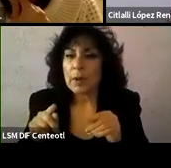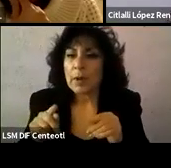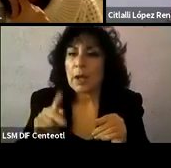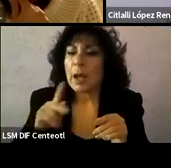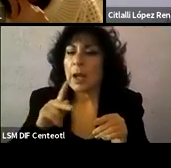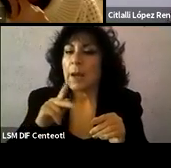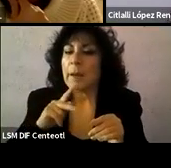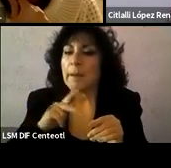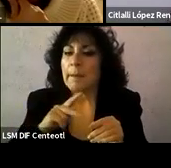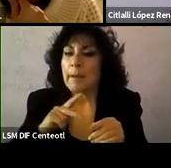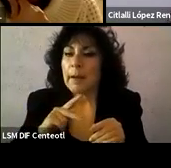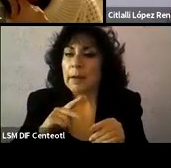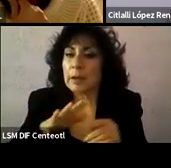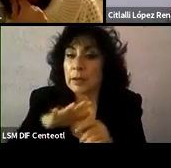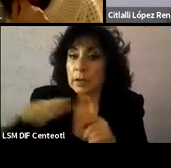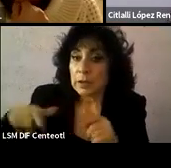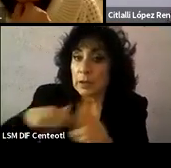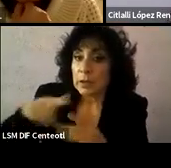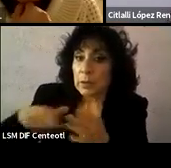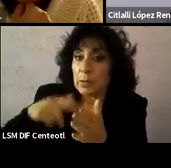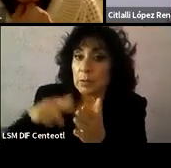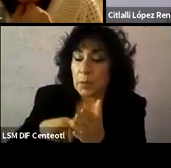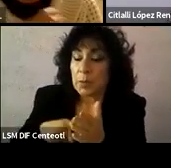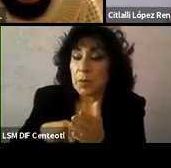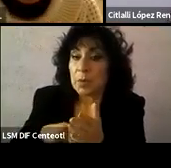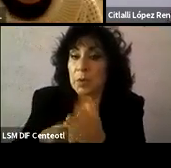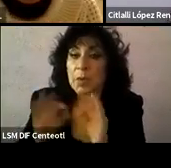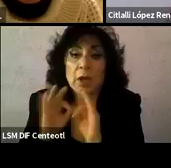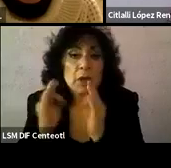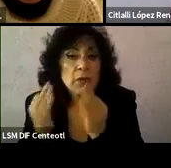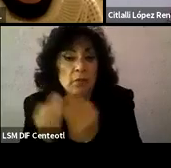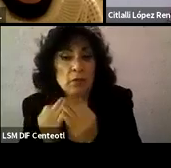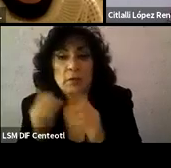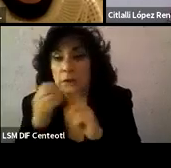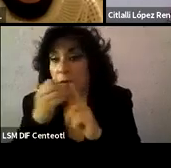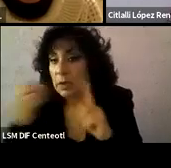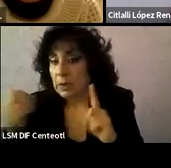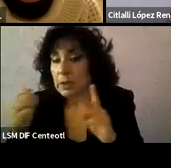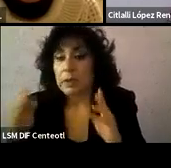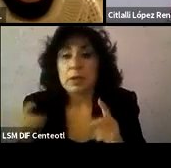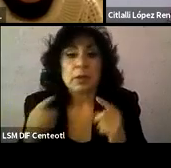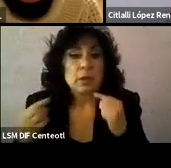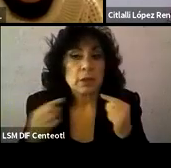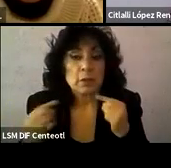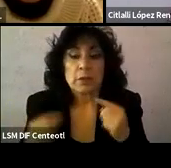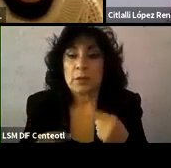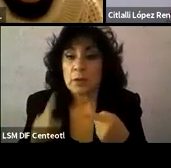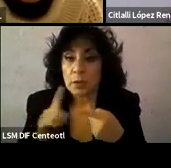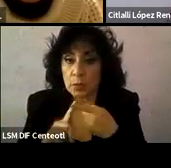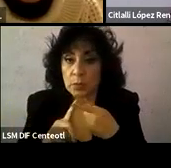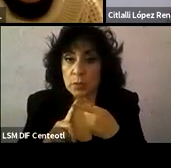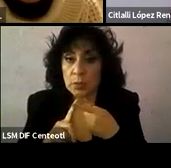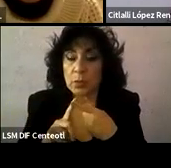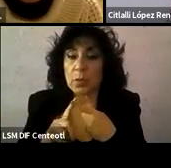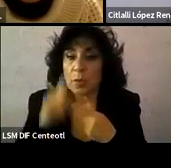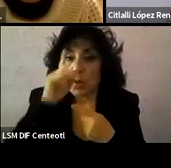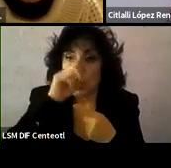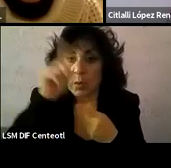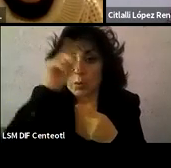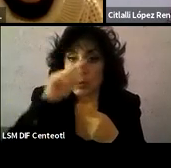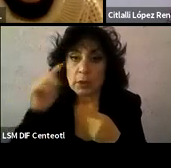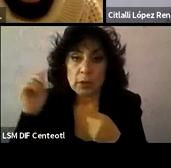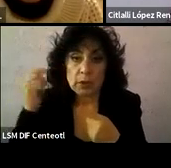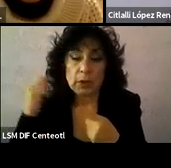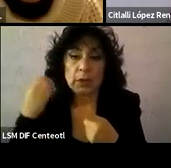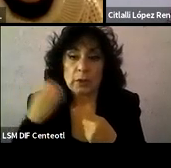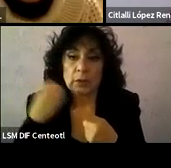propia, de su espacio de discusión y de organización. Está el Consejo Técnico Escolar, en donde están los docentes